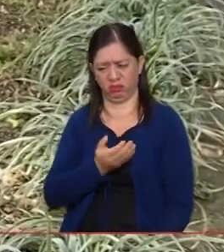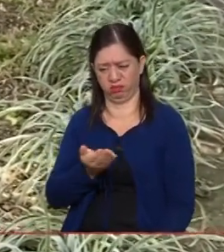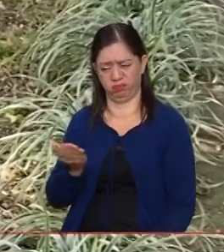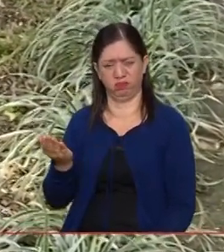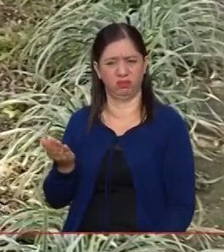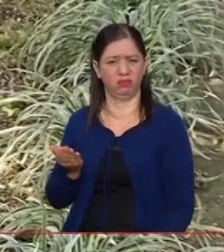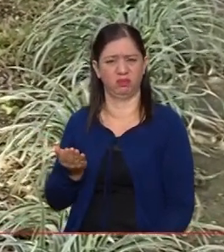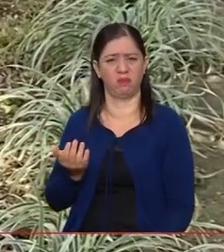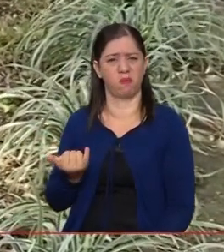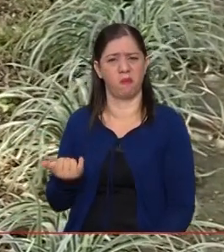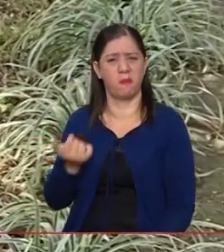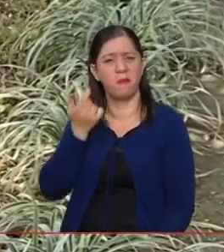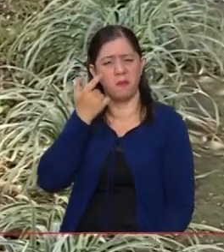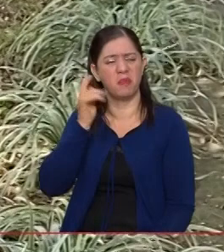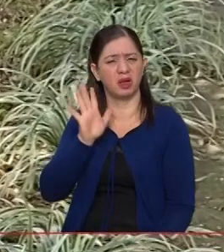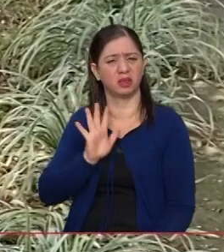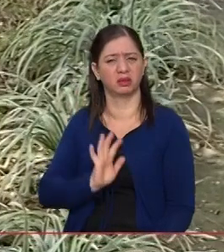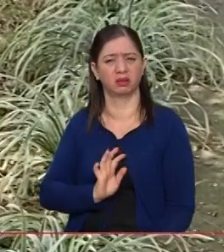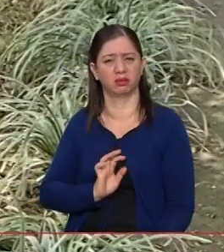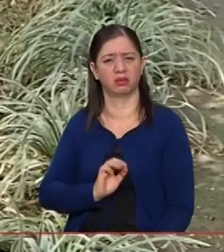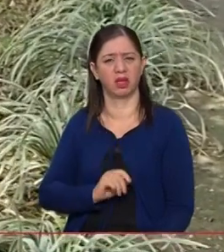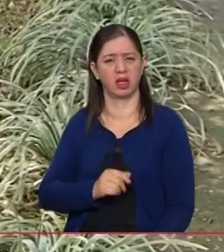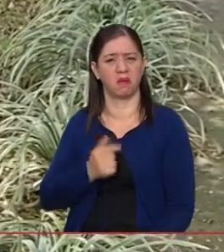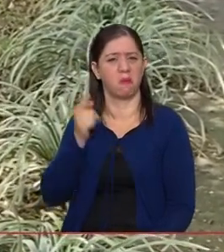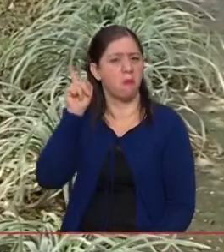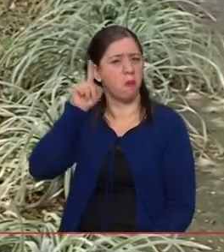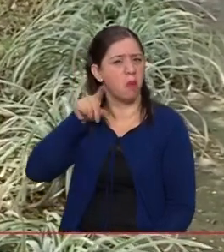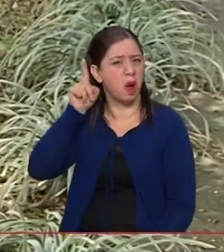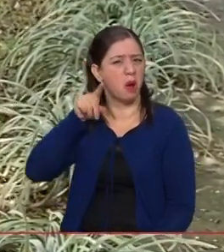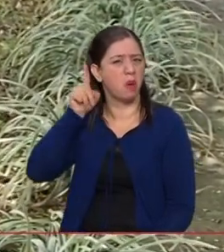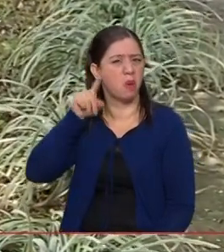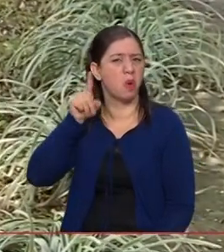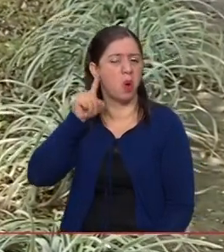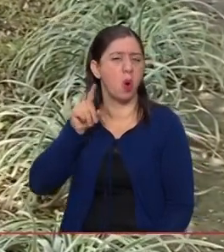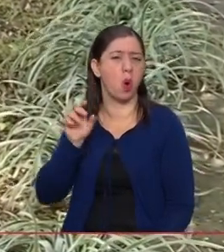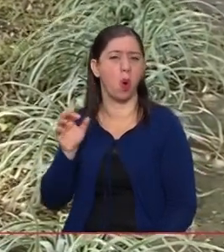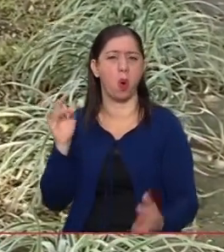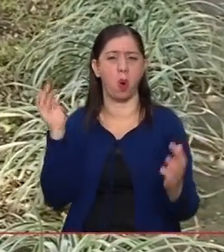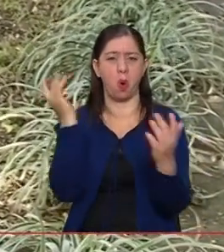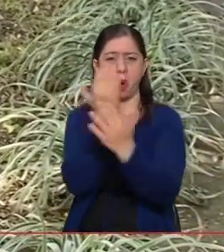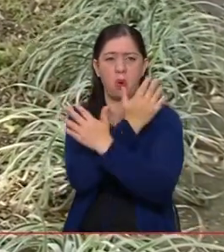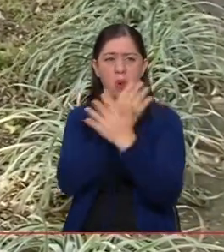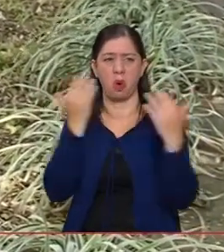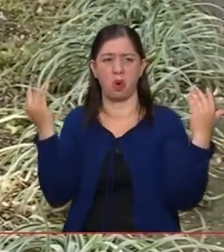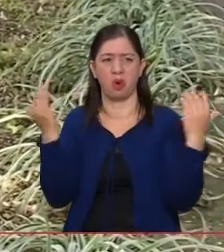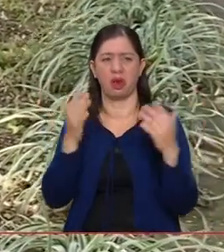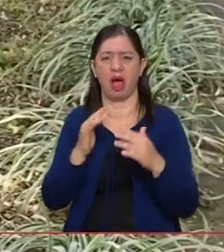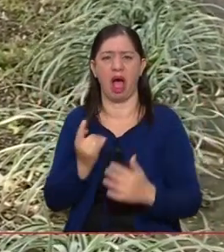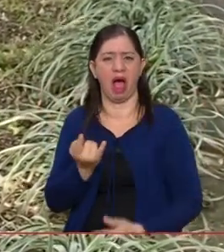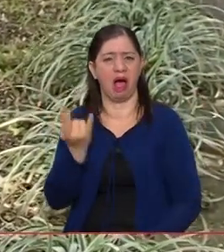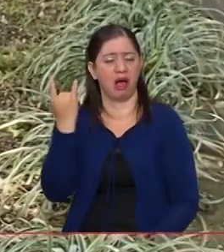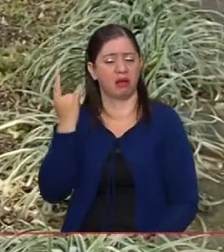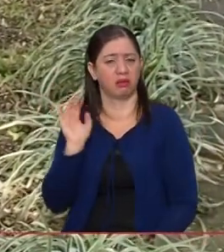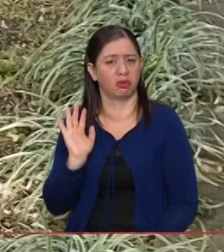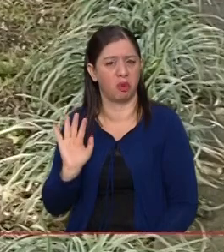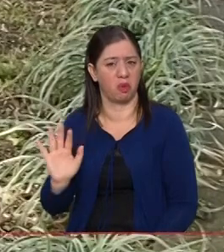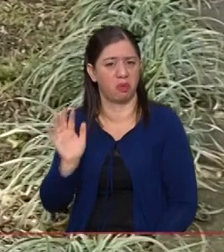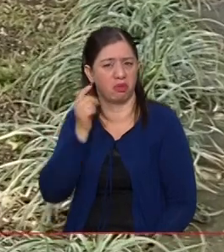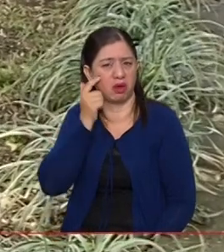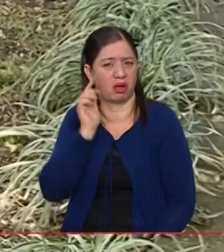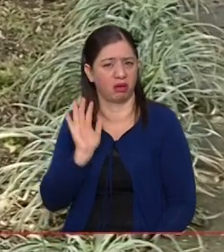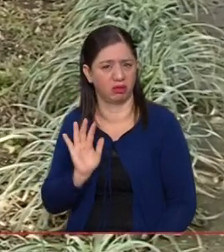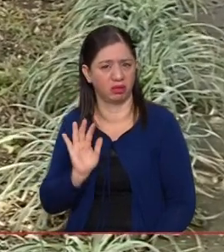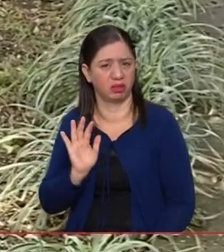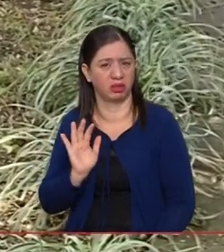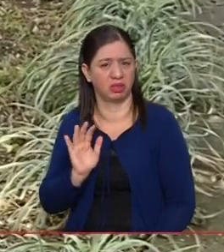porque estaban, se ve claramente, alicorados y tal vez hasta consumiendo o consumieron alguna sustancia alucinógena